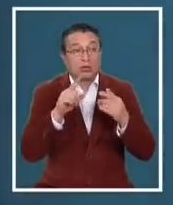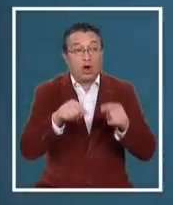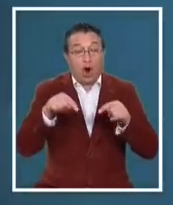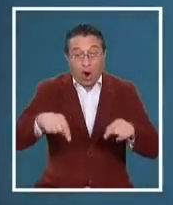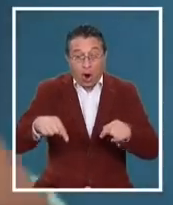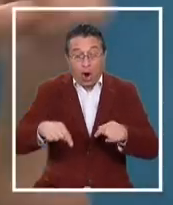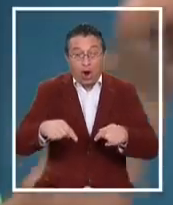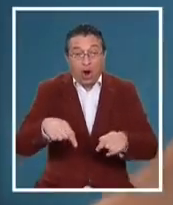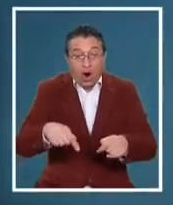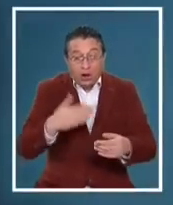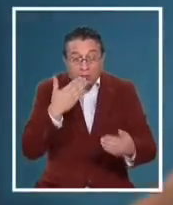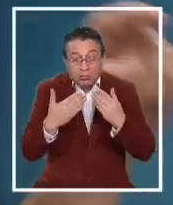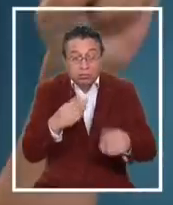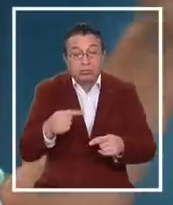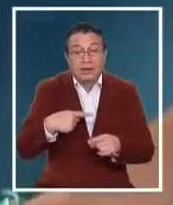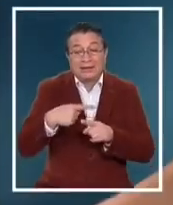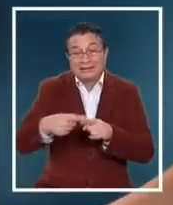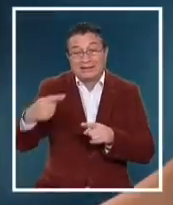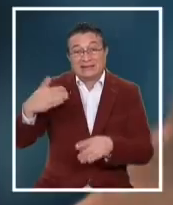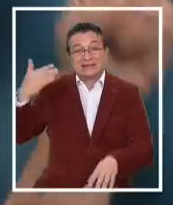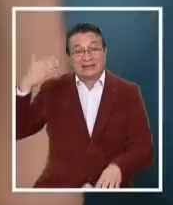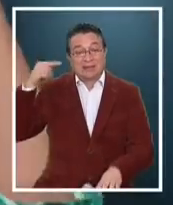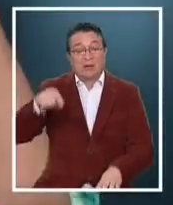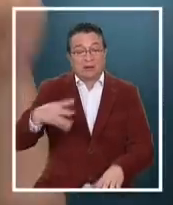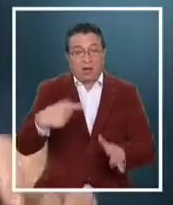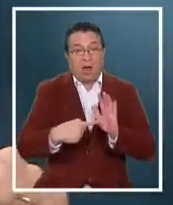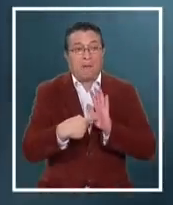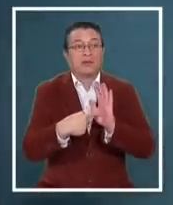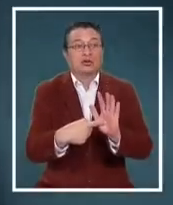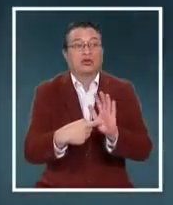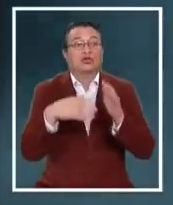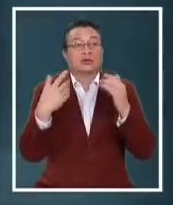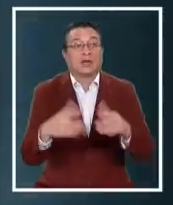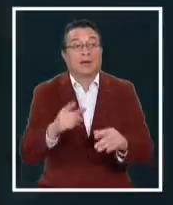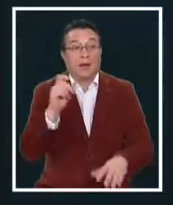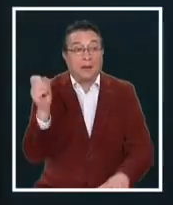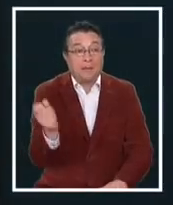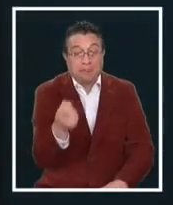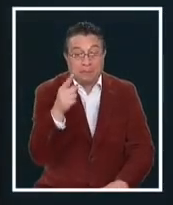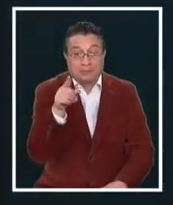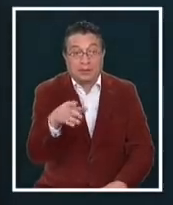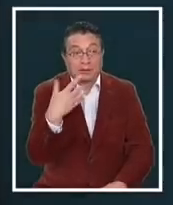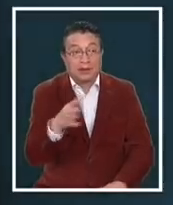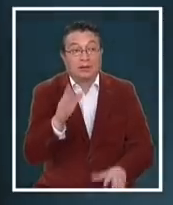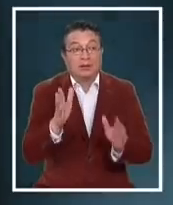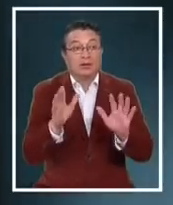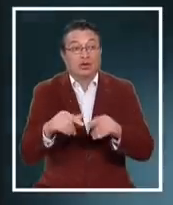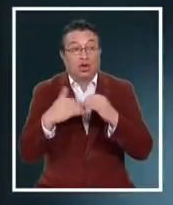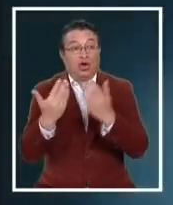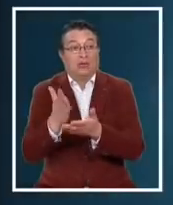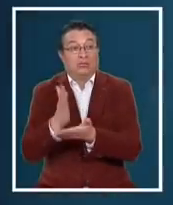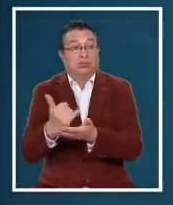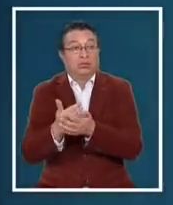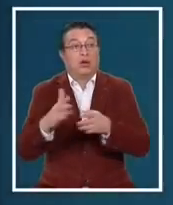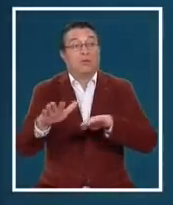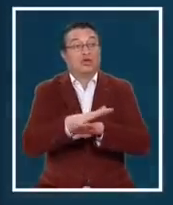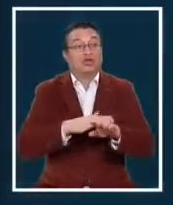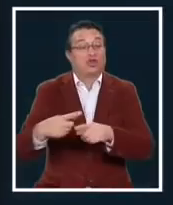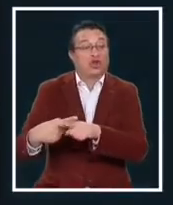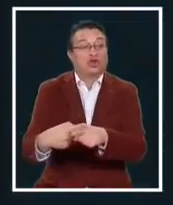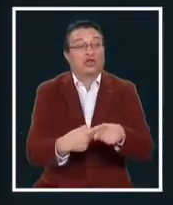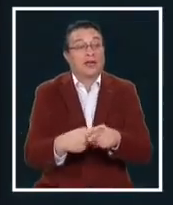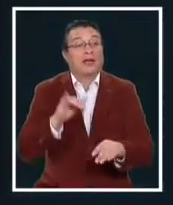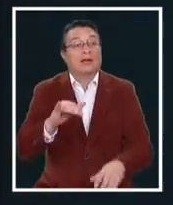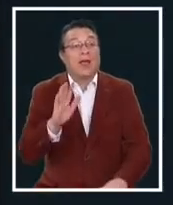recién hoy. No se discutió hace una semana ni cuando se presentó primero ese paquete de medidas de protección social